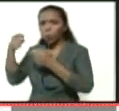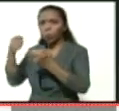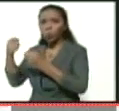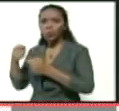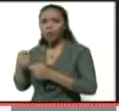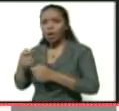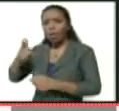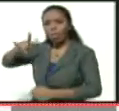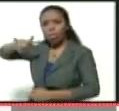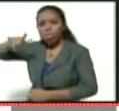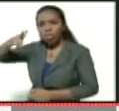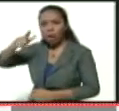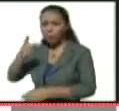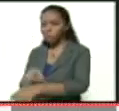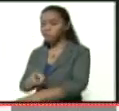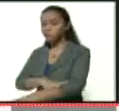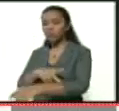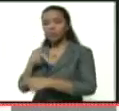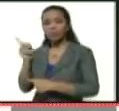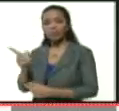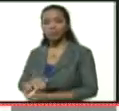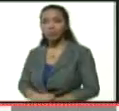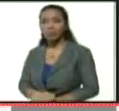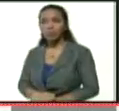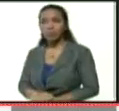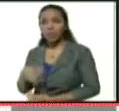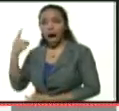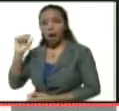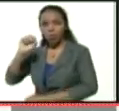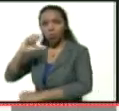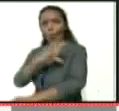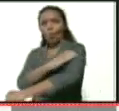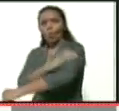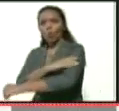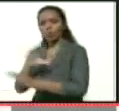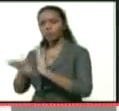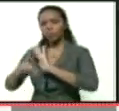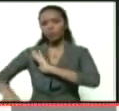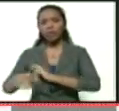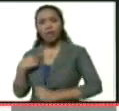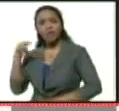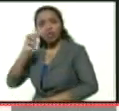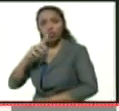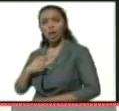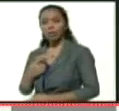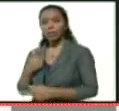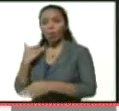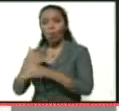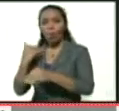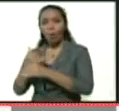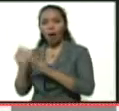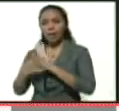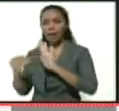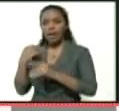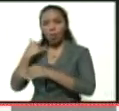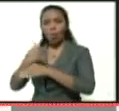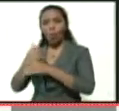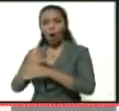pura manipulación, y lo peor es que hay opositores de la derecha venezolana que terminan